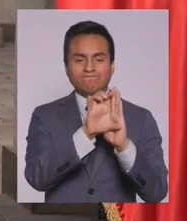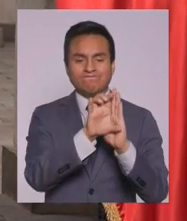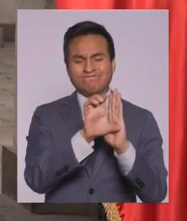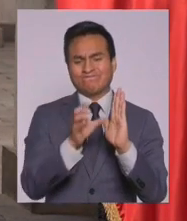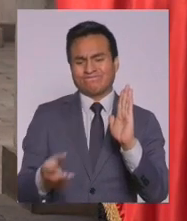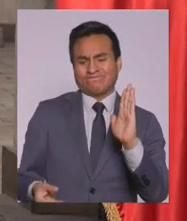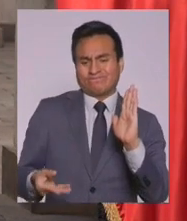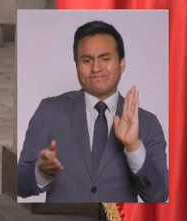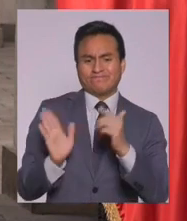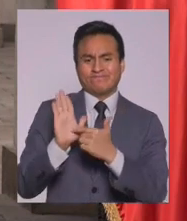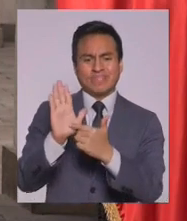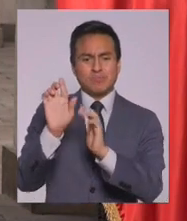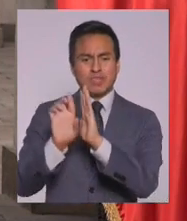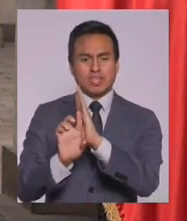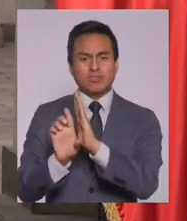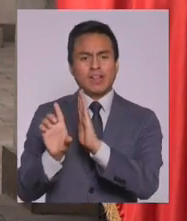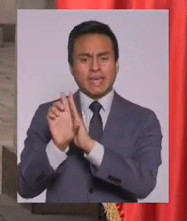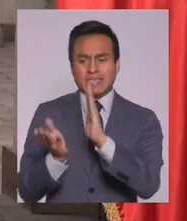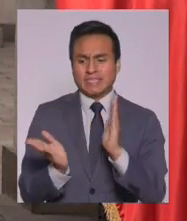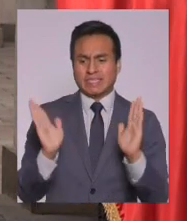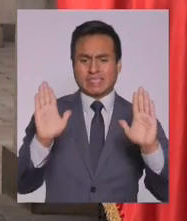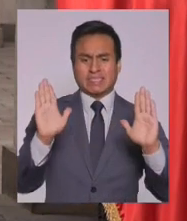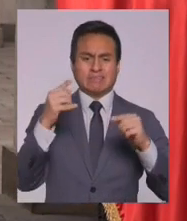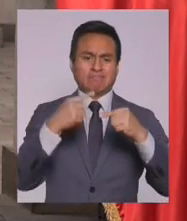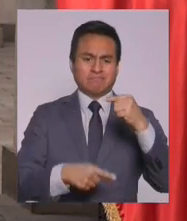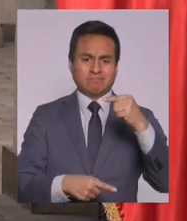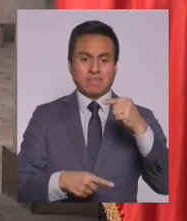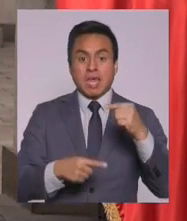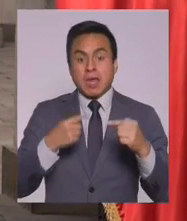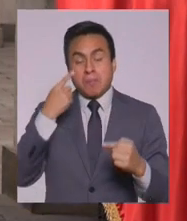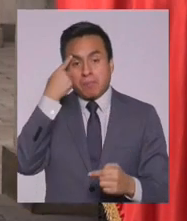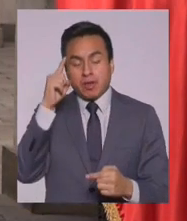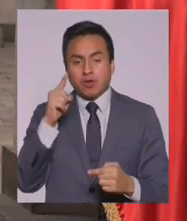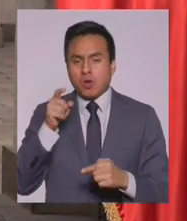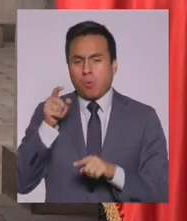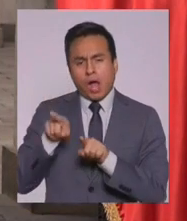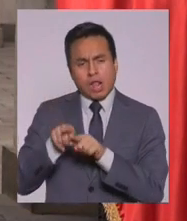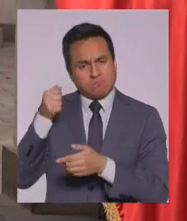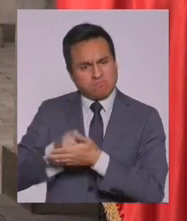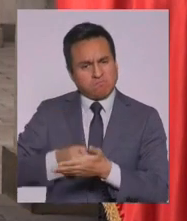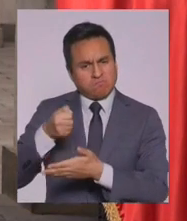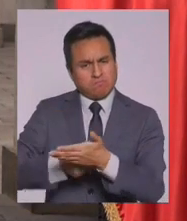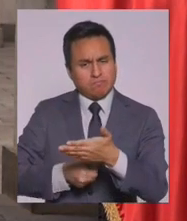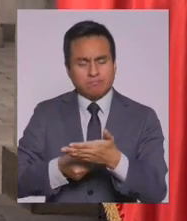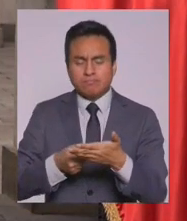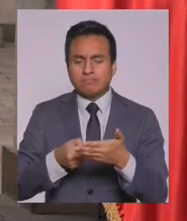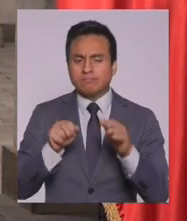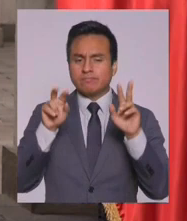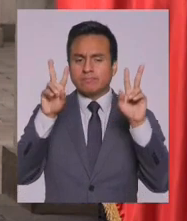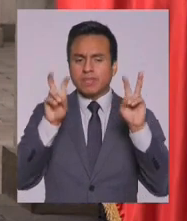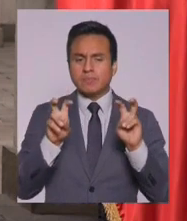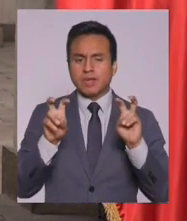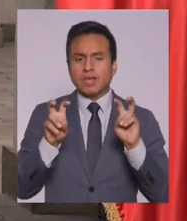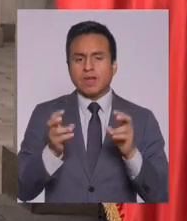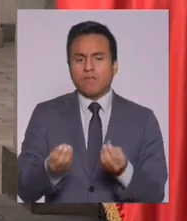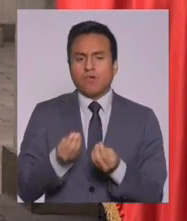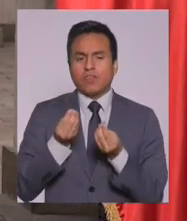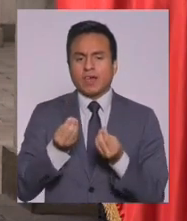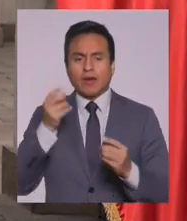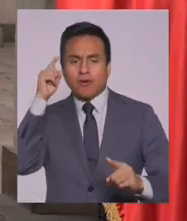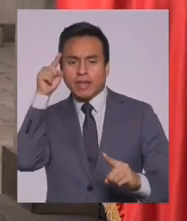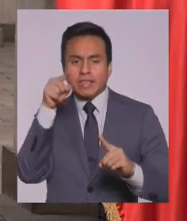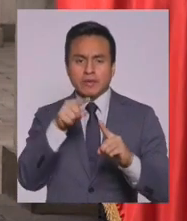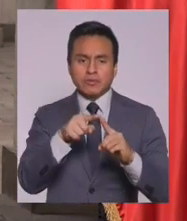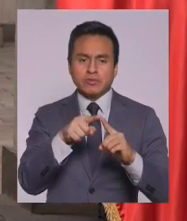inconstitucionalidad de sus proyectos. Sin embargo, perseveran en ellos en virtud de la bondad de sus